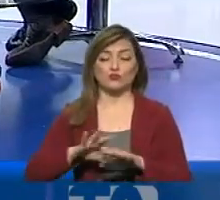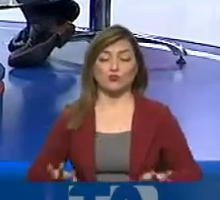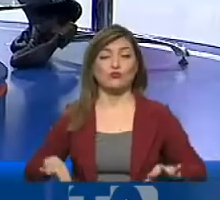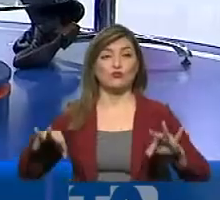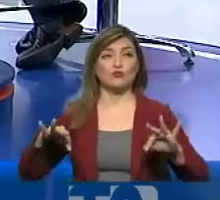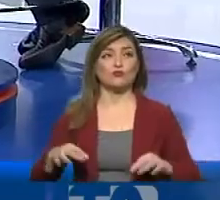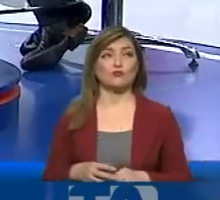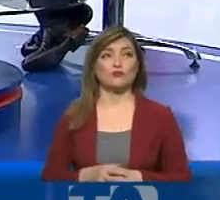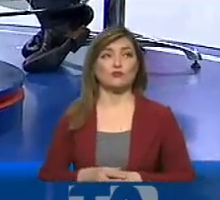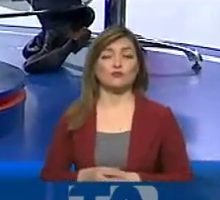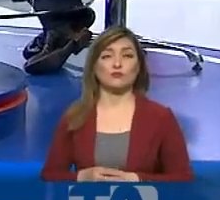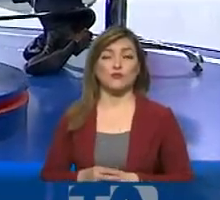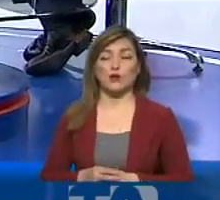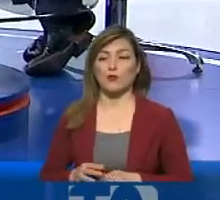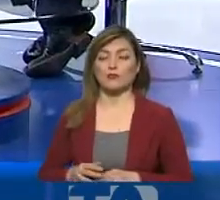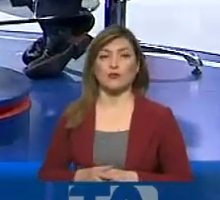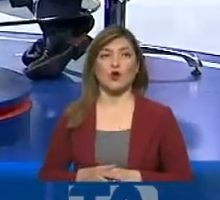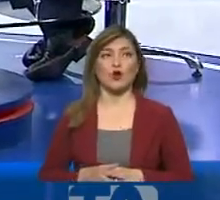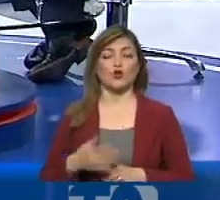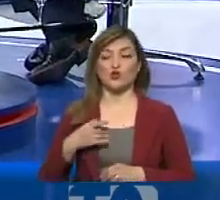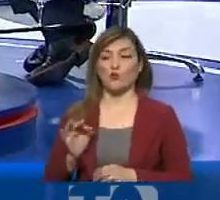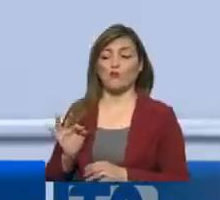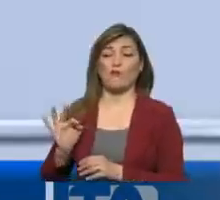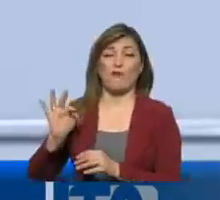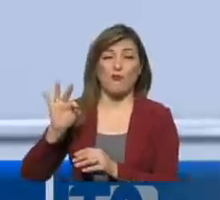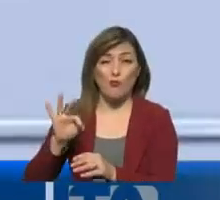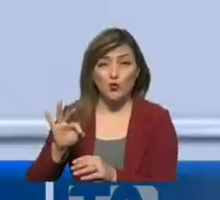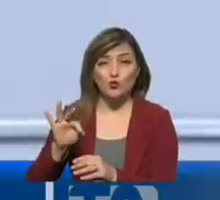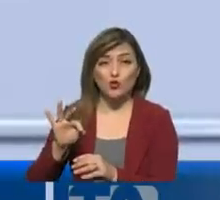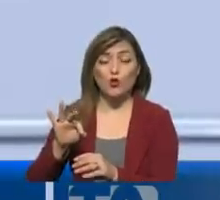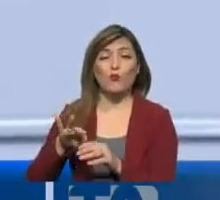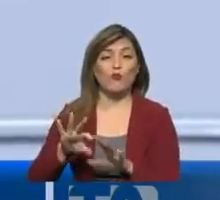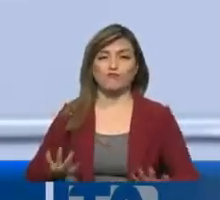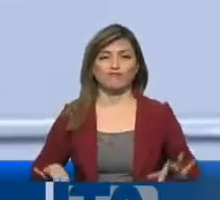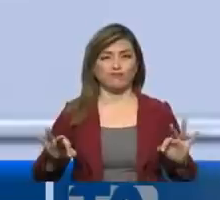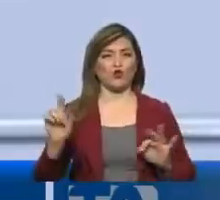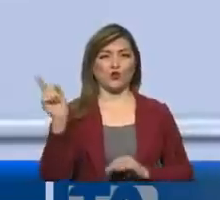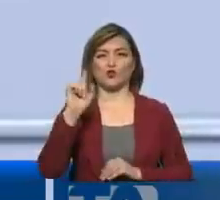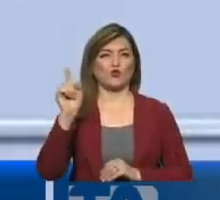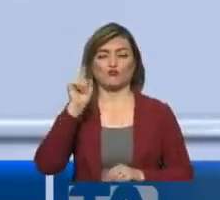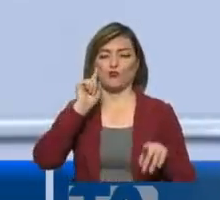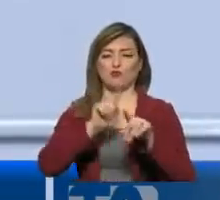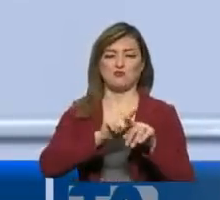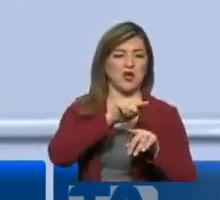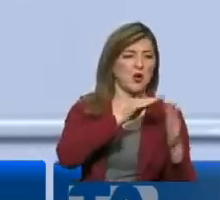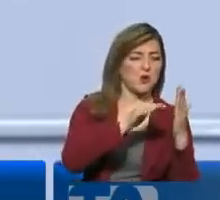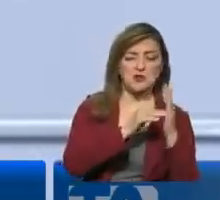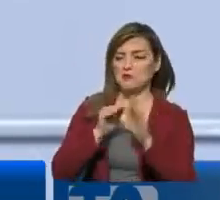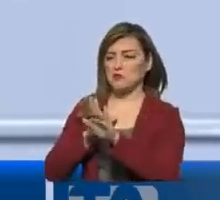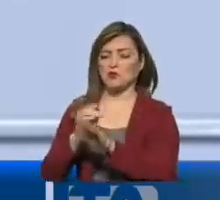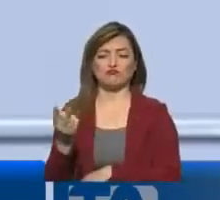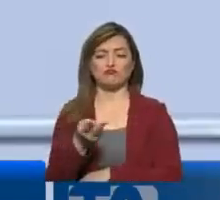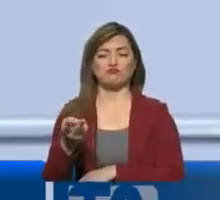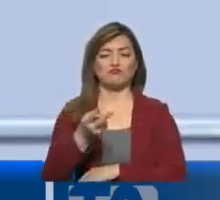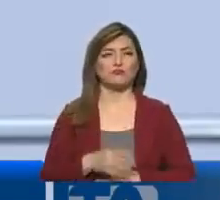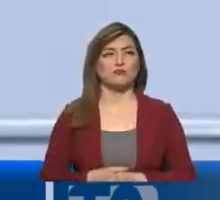es lo mismo. Eso decía Soledad Benítez. Exacto, eso es lo que la explicación que dieron. Y habrá que ver que el Tribunal Contencioso Electoral